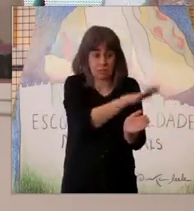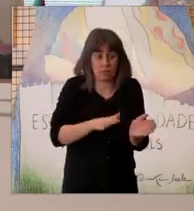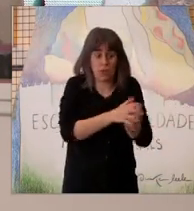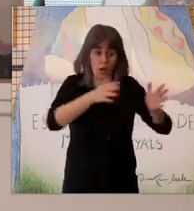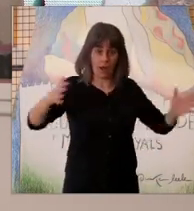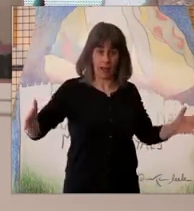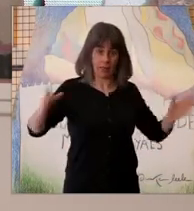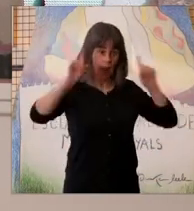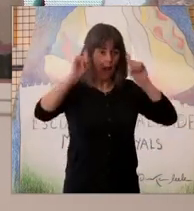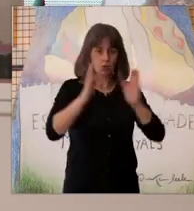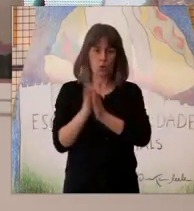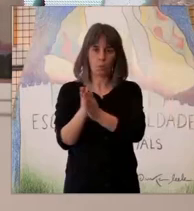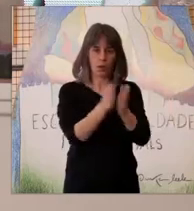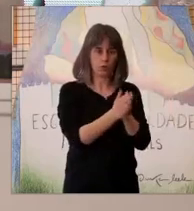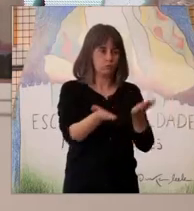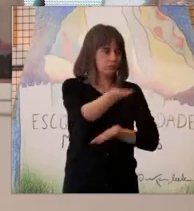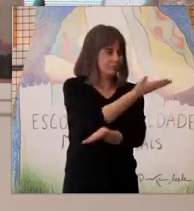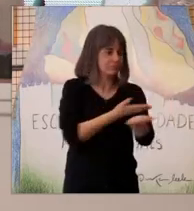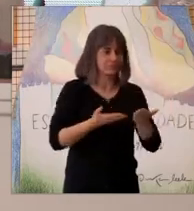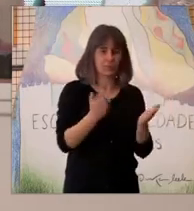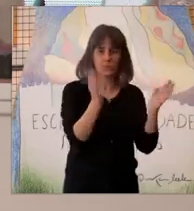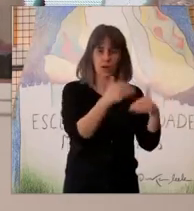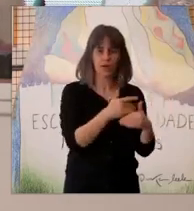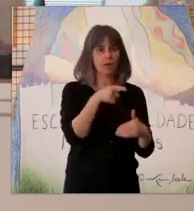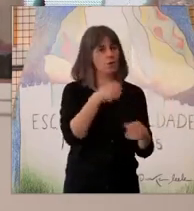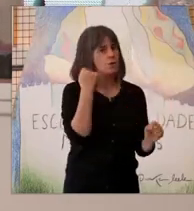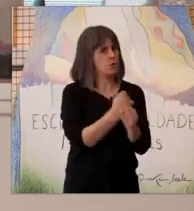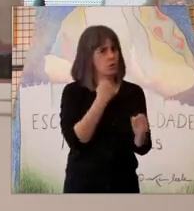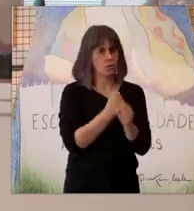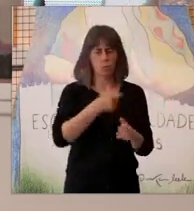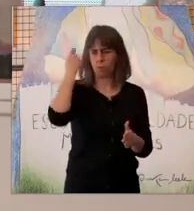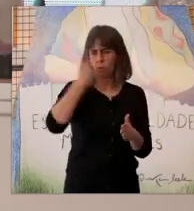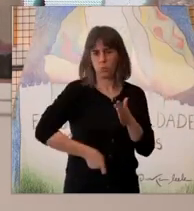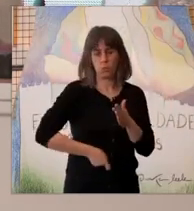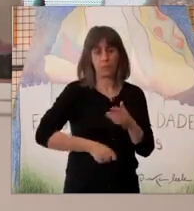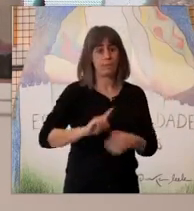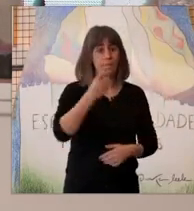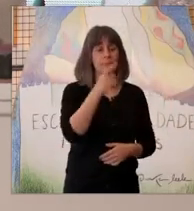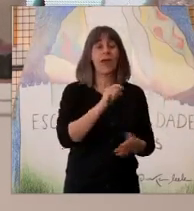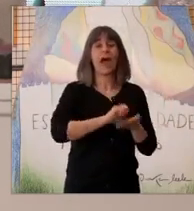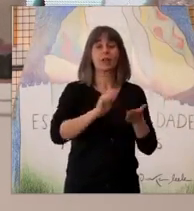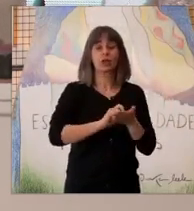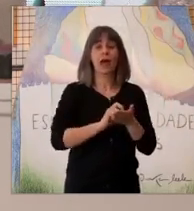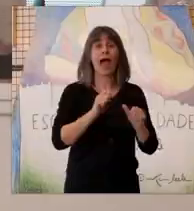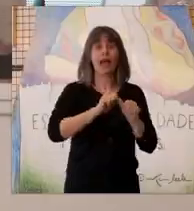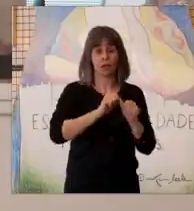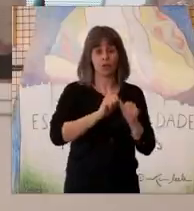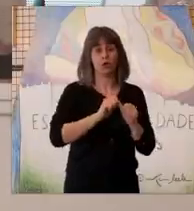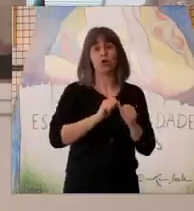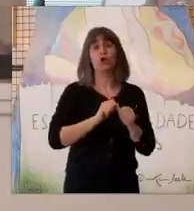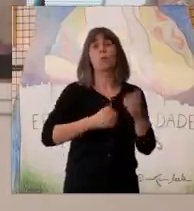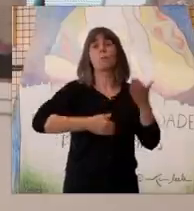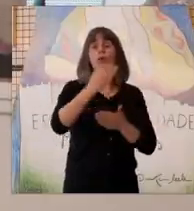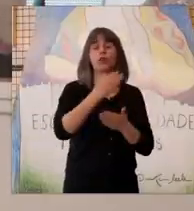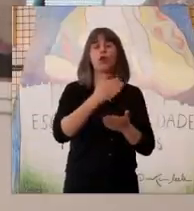acompañan en esa mirada es un trabajo tan infernal que la primera editora de género del New York Times renunció a su trabajo porque